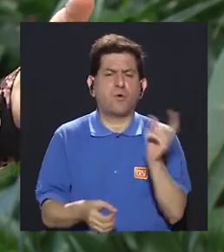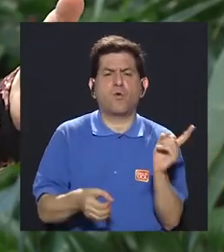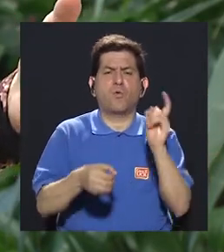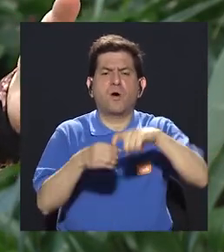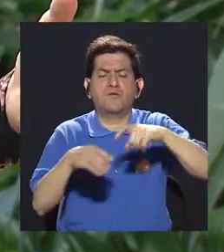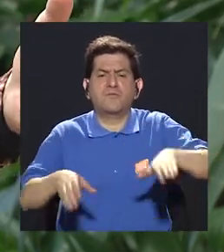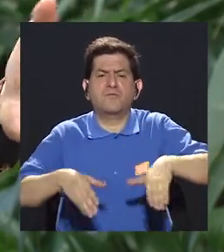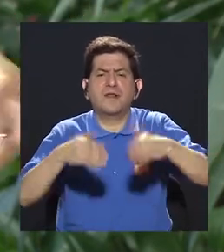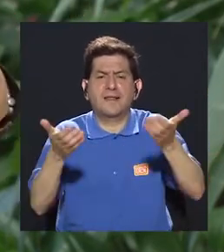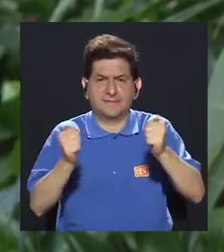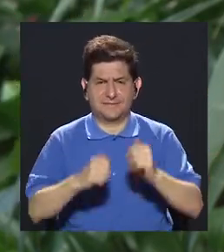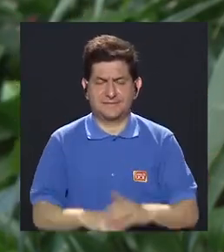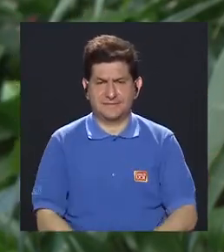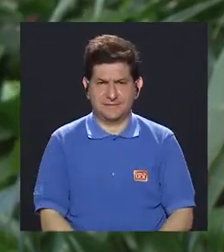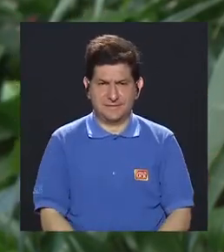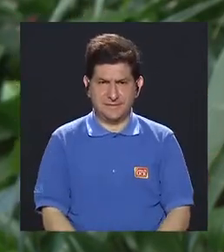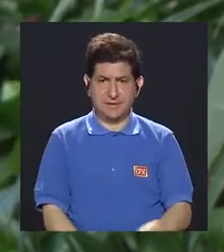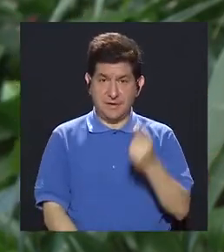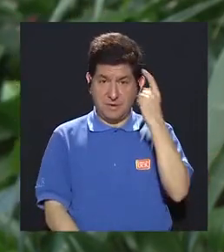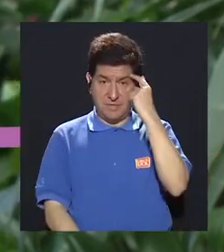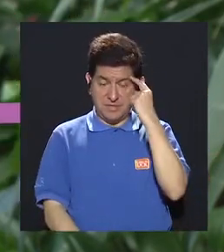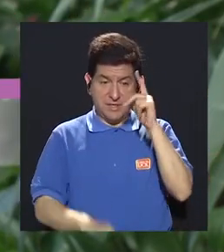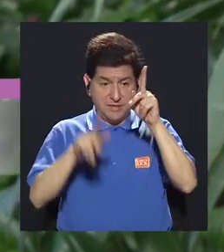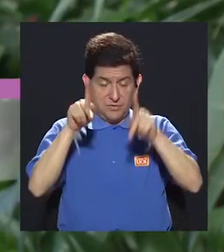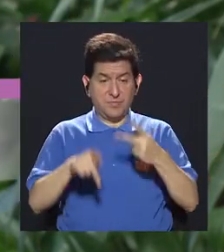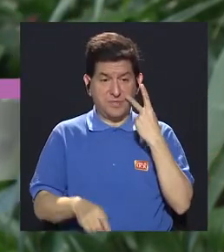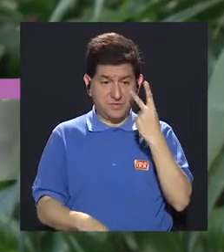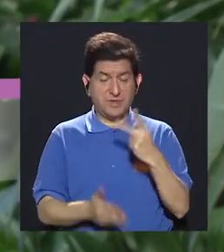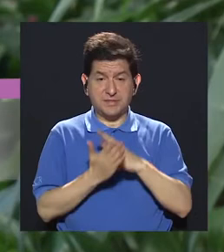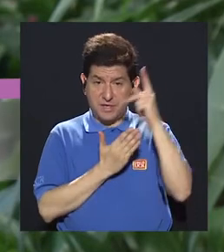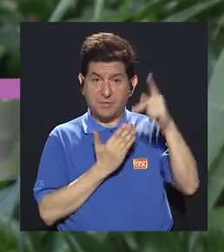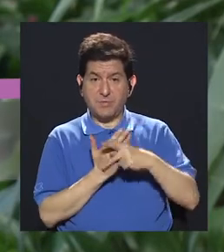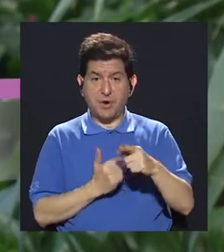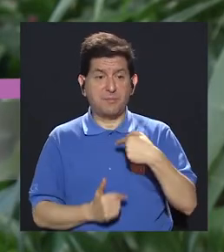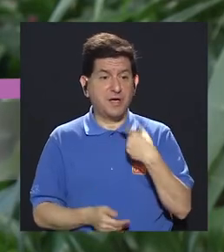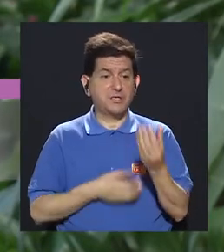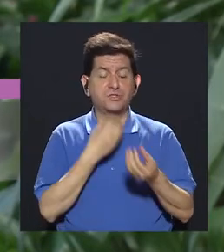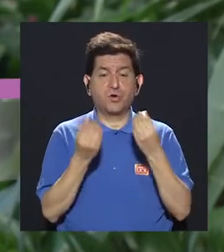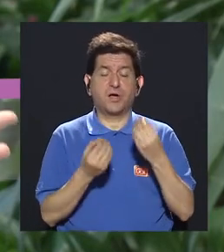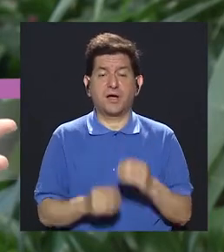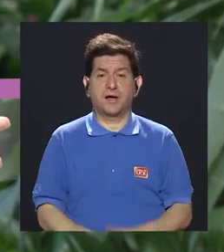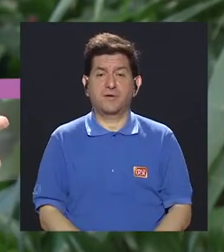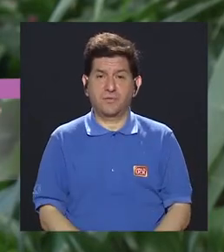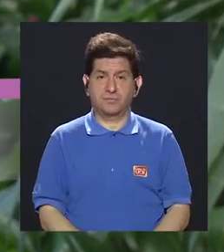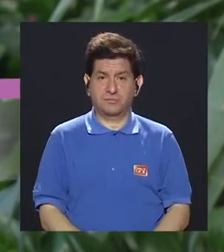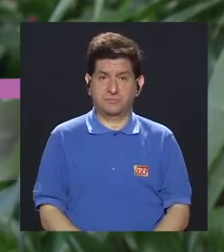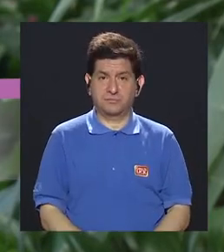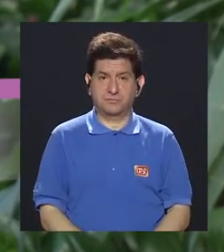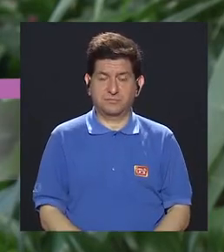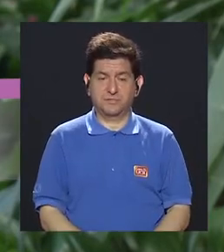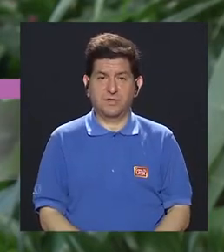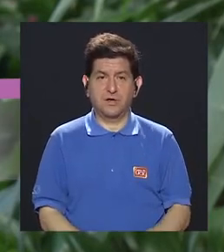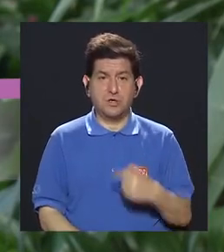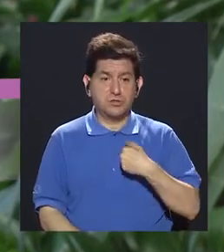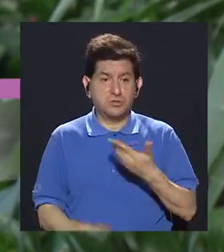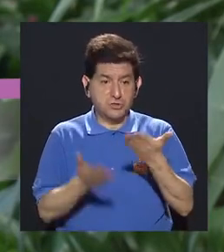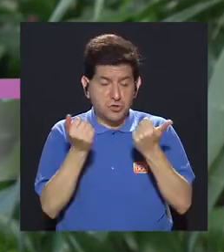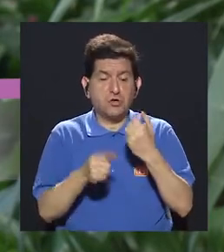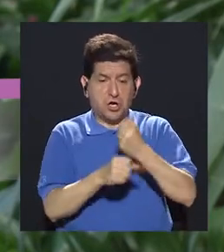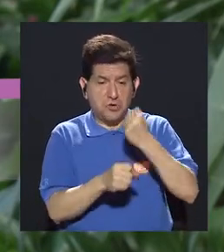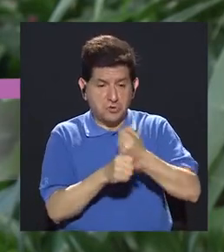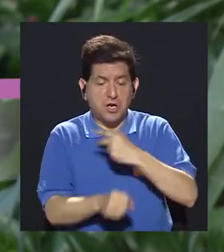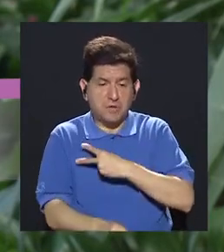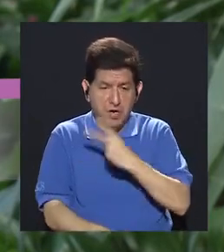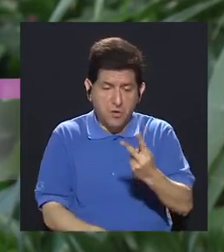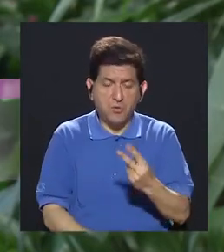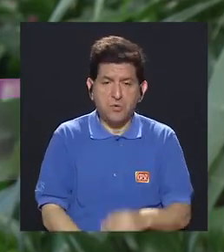Uh-huh. Que más bien, para la gente que nos está viendo, ¿qué hago yo? ¿Cómo utilizo ese recurso? Quiero sí, a lo mejor